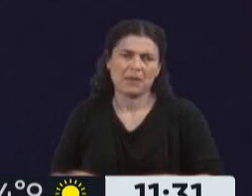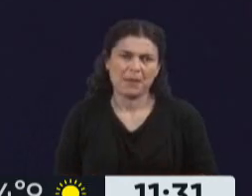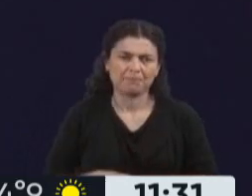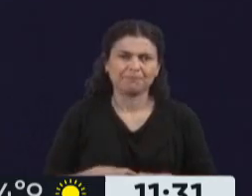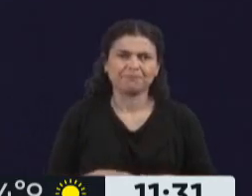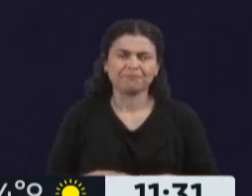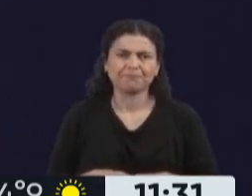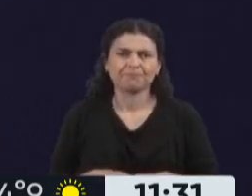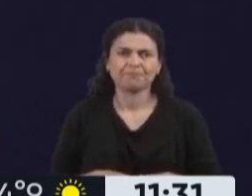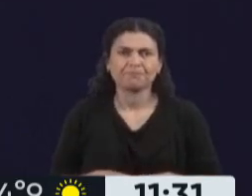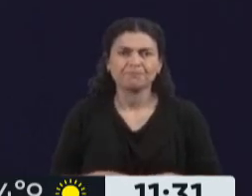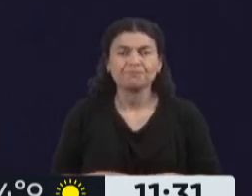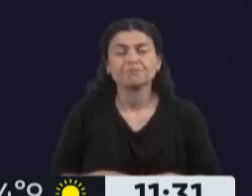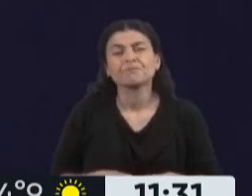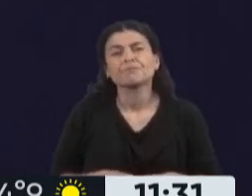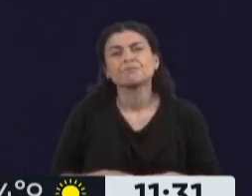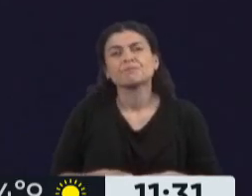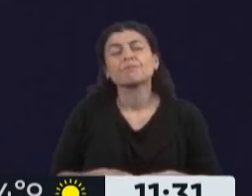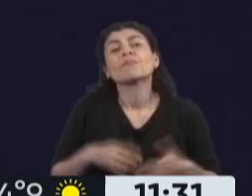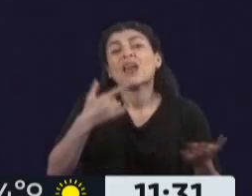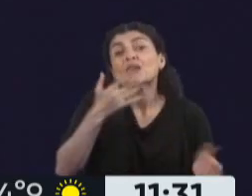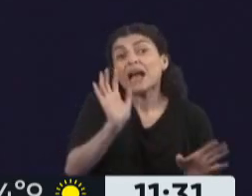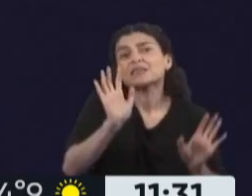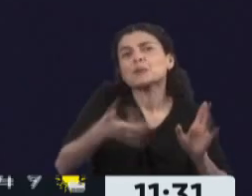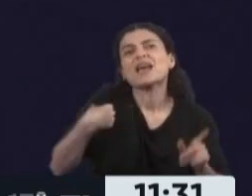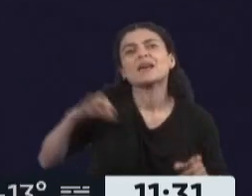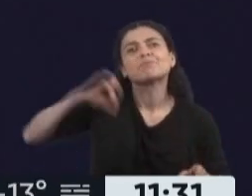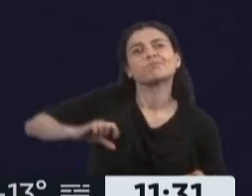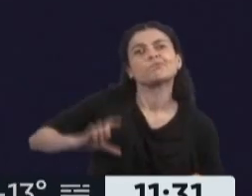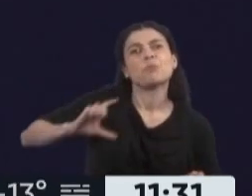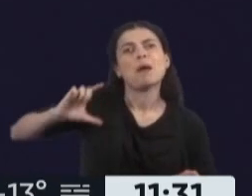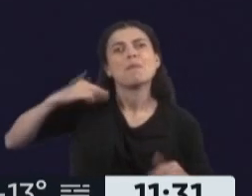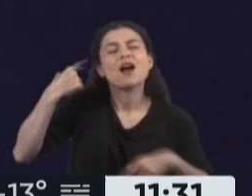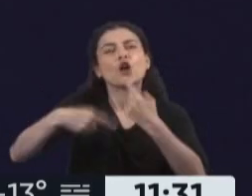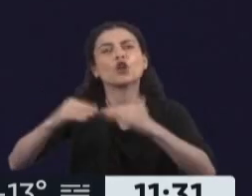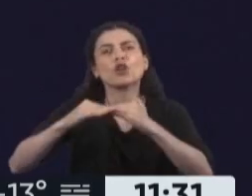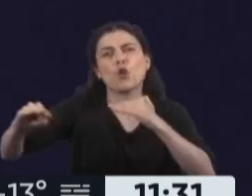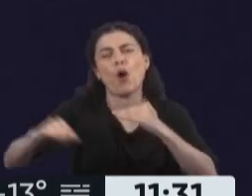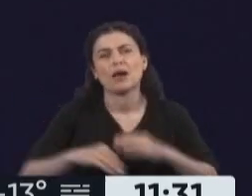jubilación tenga, en términos reales, un aumento sostenible en el tiempo.